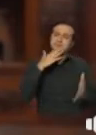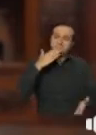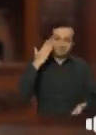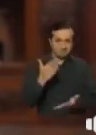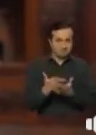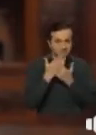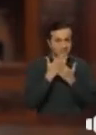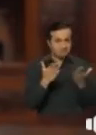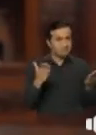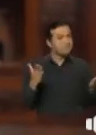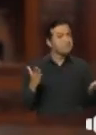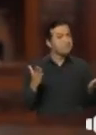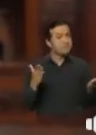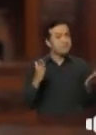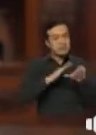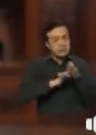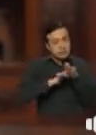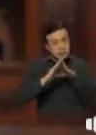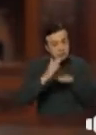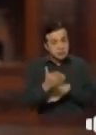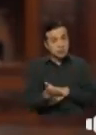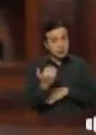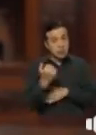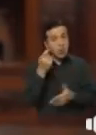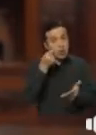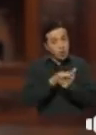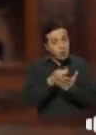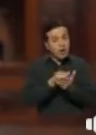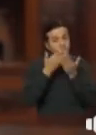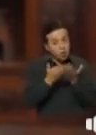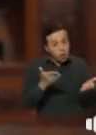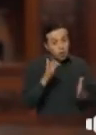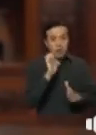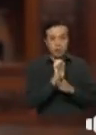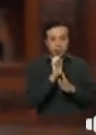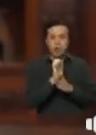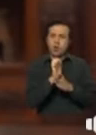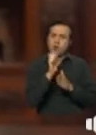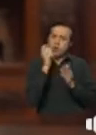ecuatorianos. Hago una invitación a que consumamos lo nuestro.